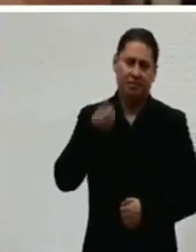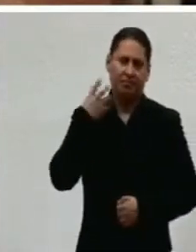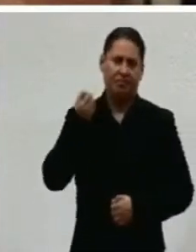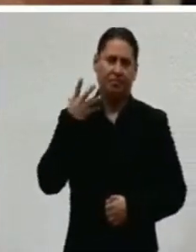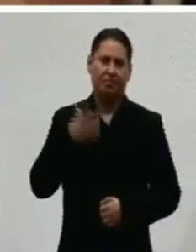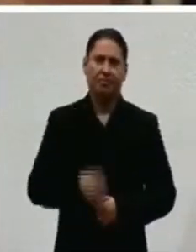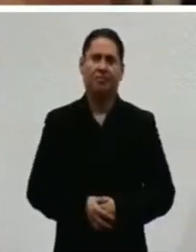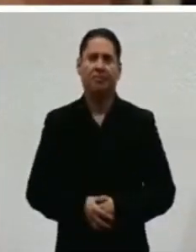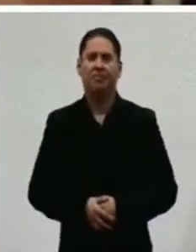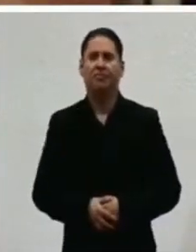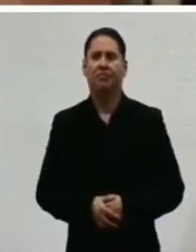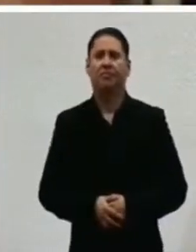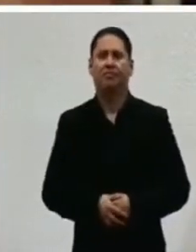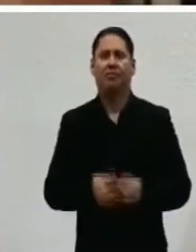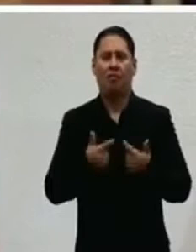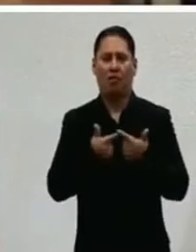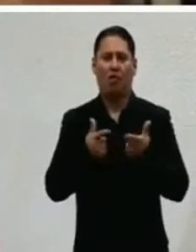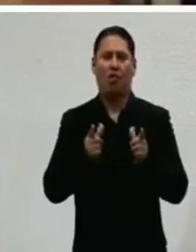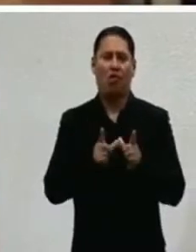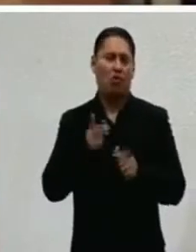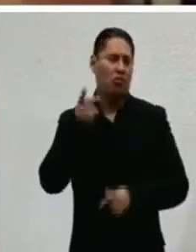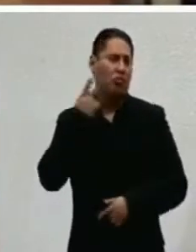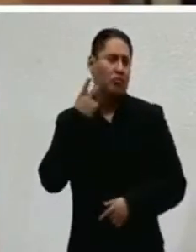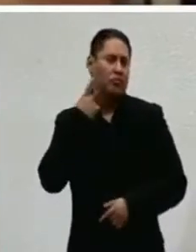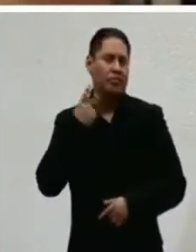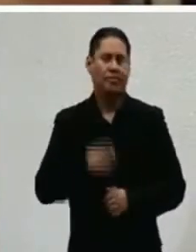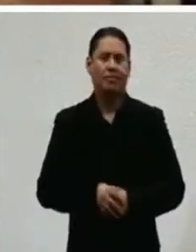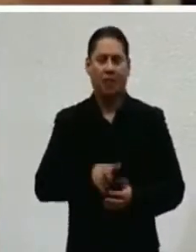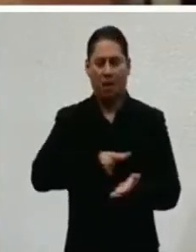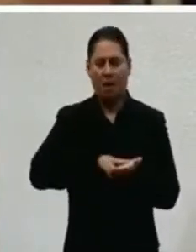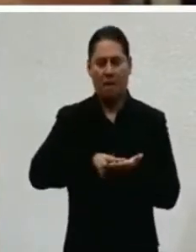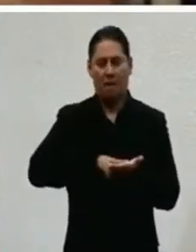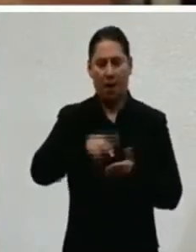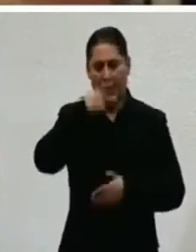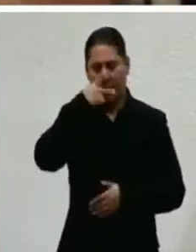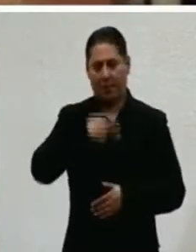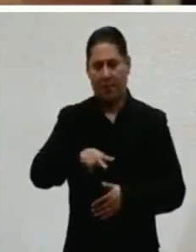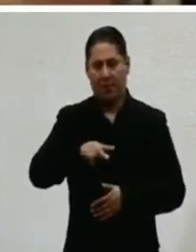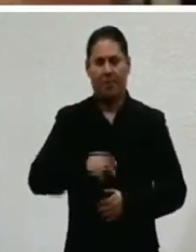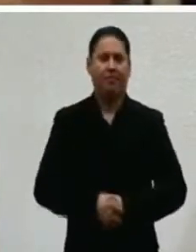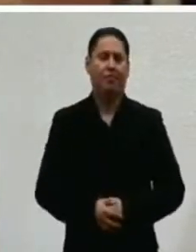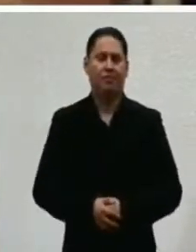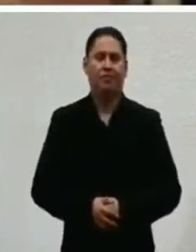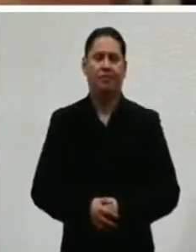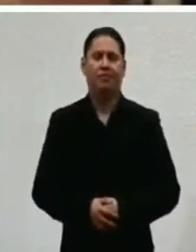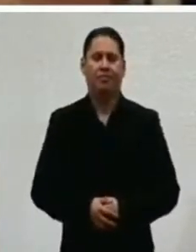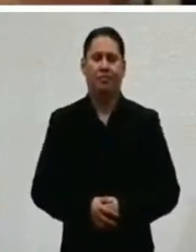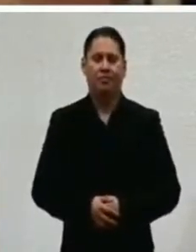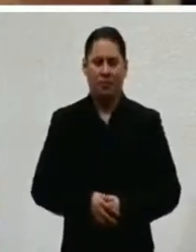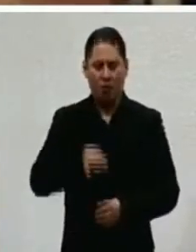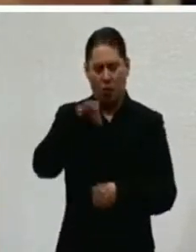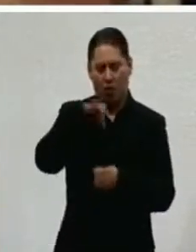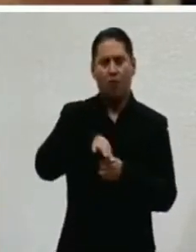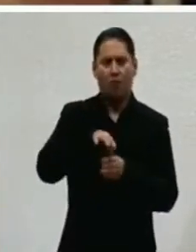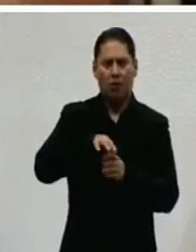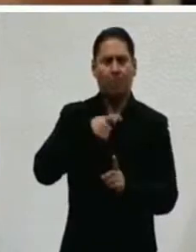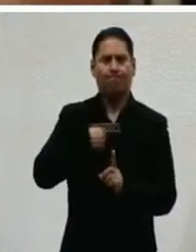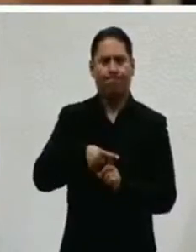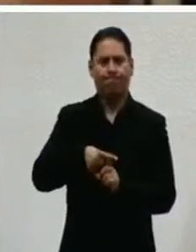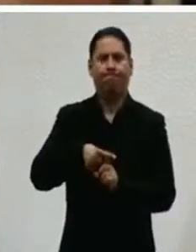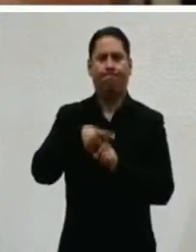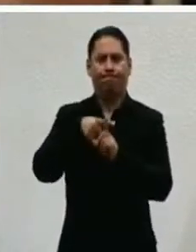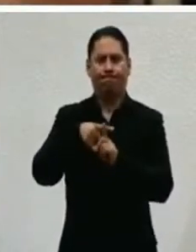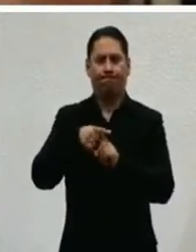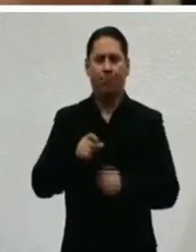Asamblea, el Grupo Parlamentario del Partido Verde Ecologista de México emitiremos nuestro voto a favor de